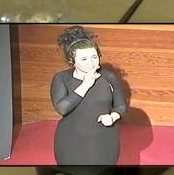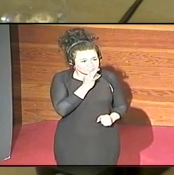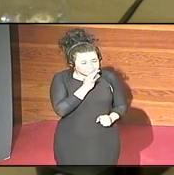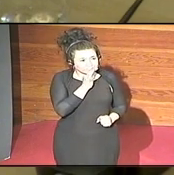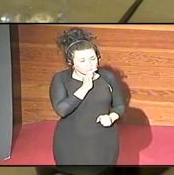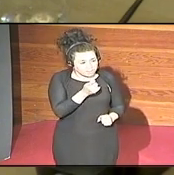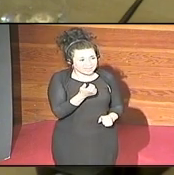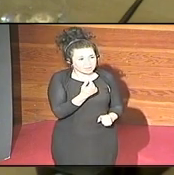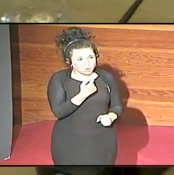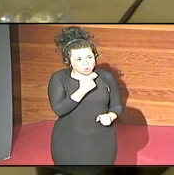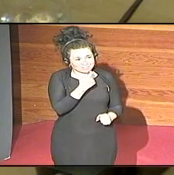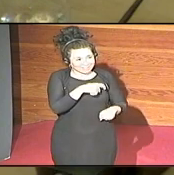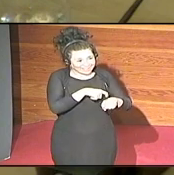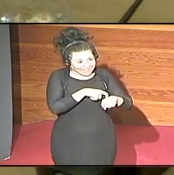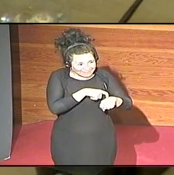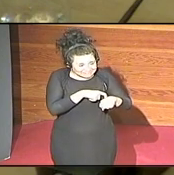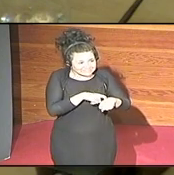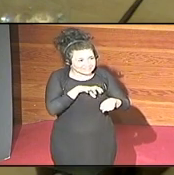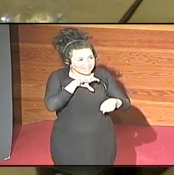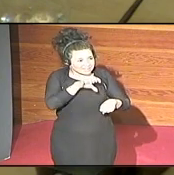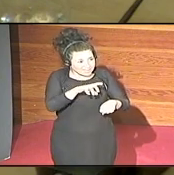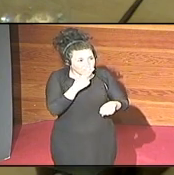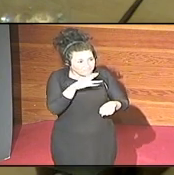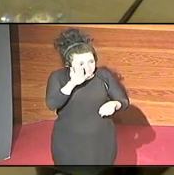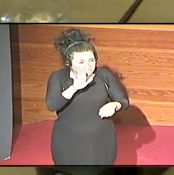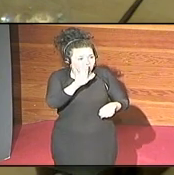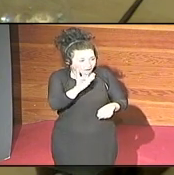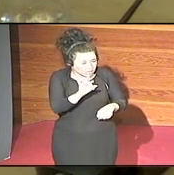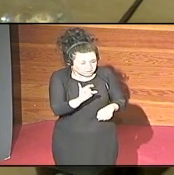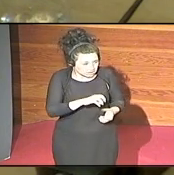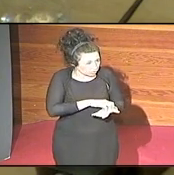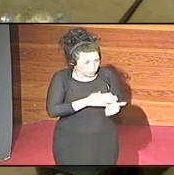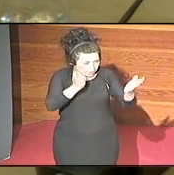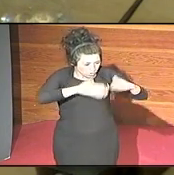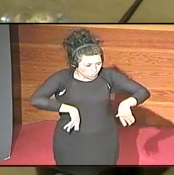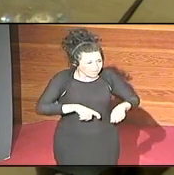Estado fascista, eso no me cabe la menor duda.